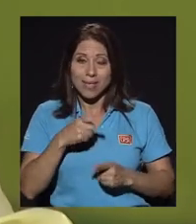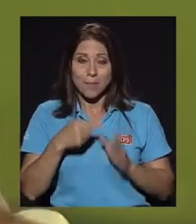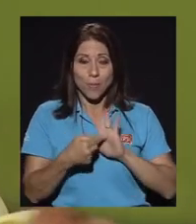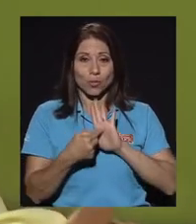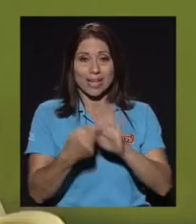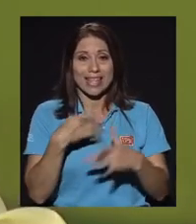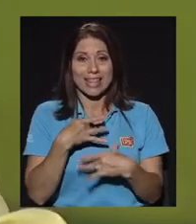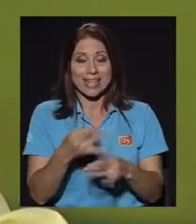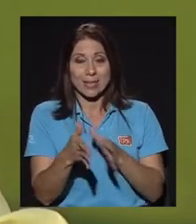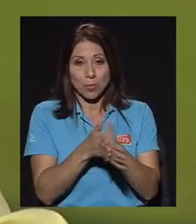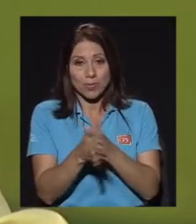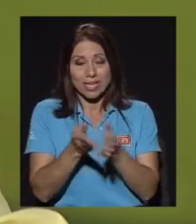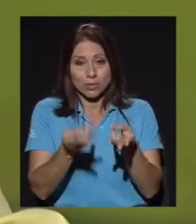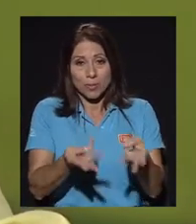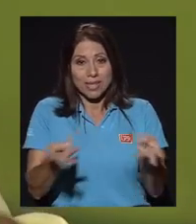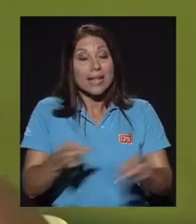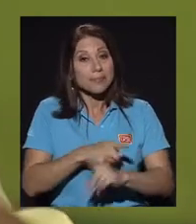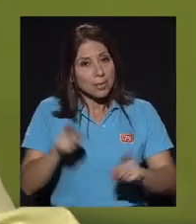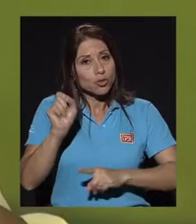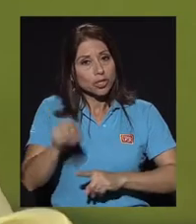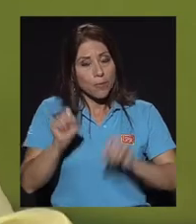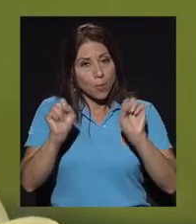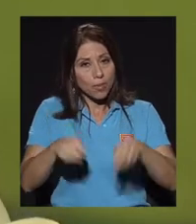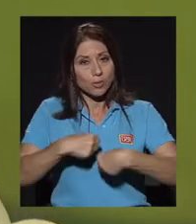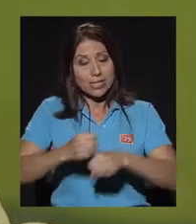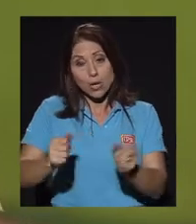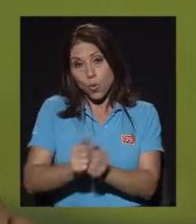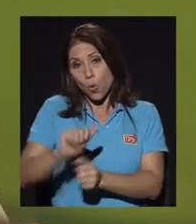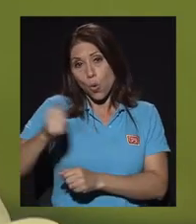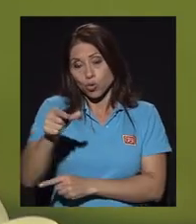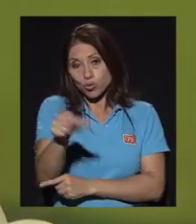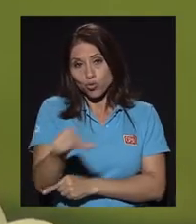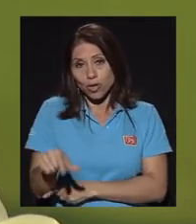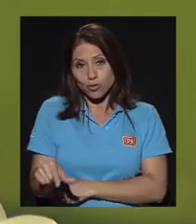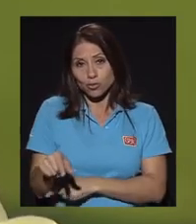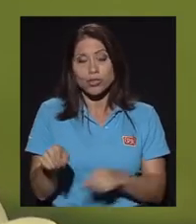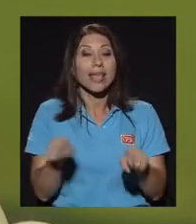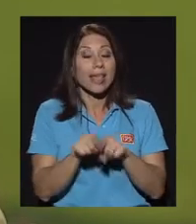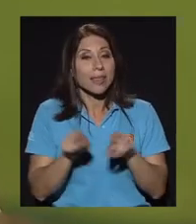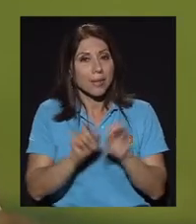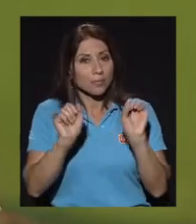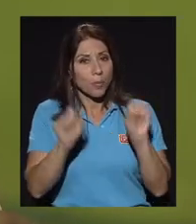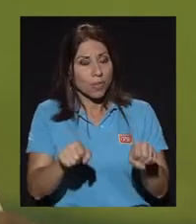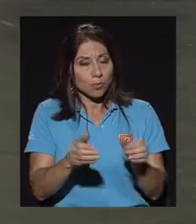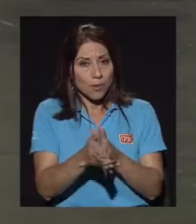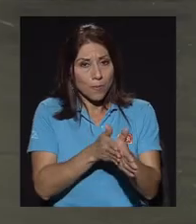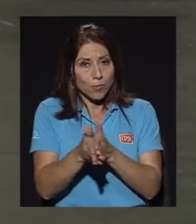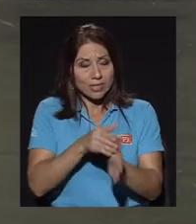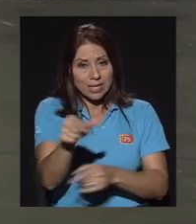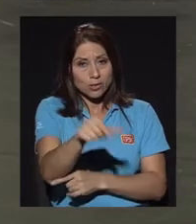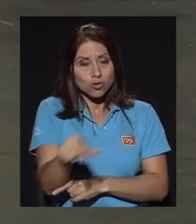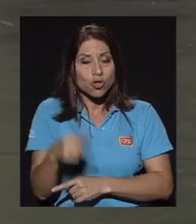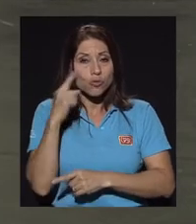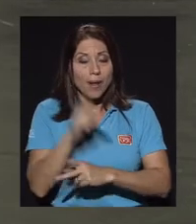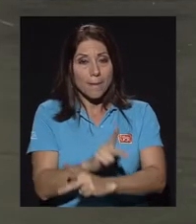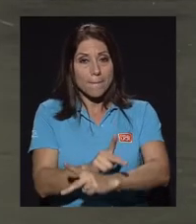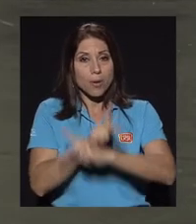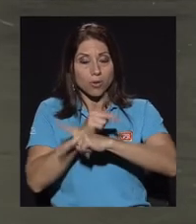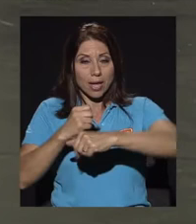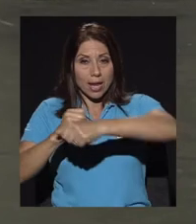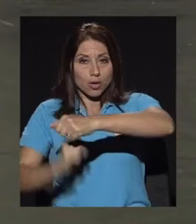sí lo podemos hacer con los otros ríos, y además de eso podemos aprovechar estos ríos para proteger los